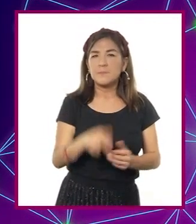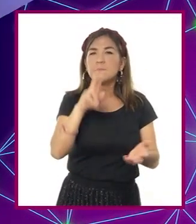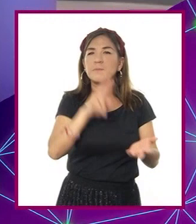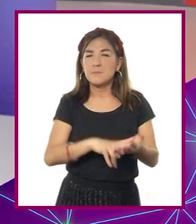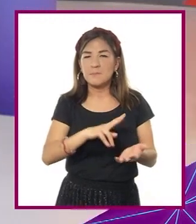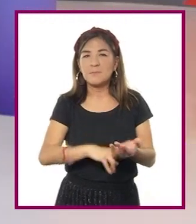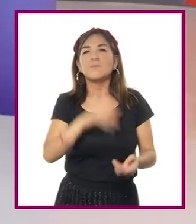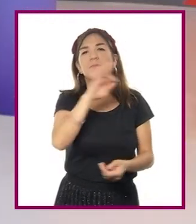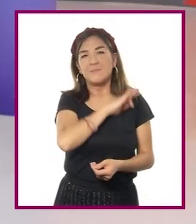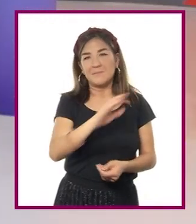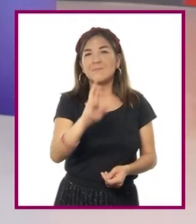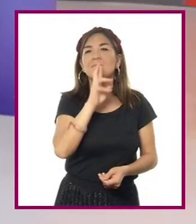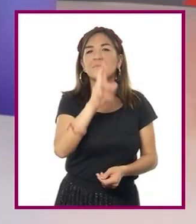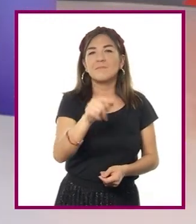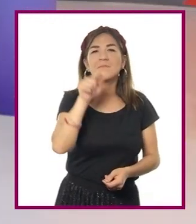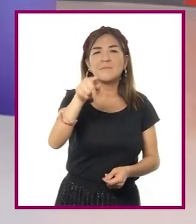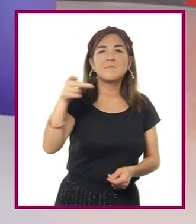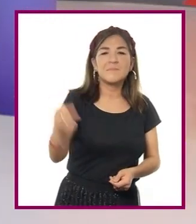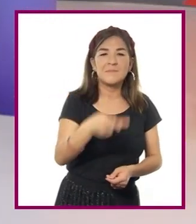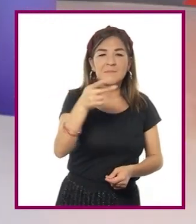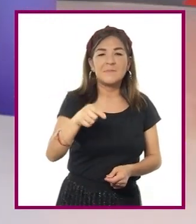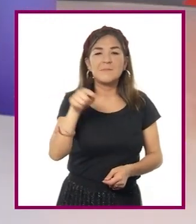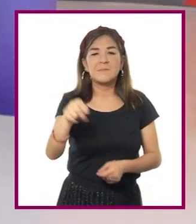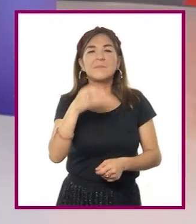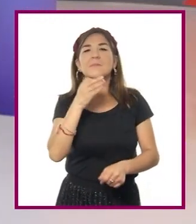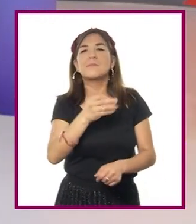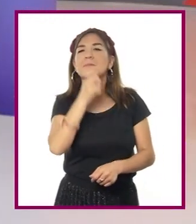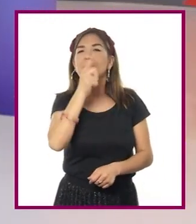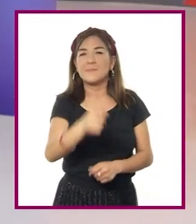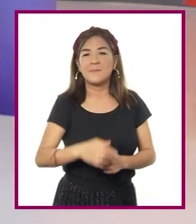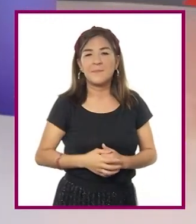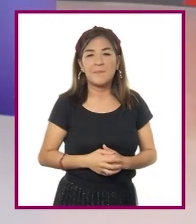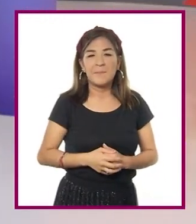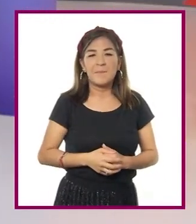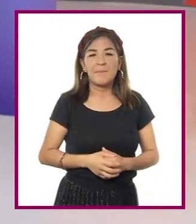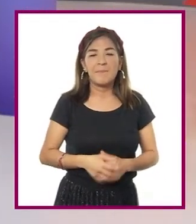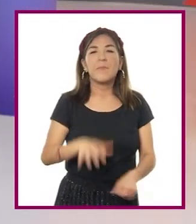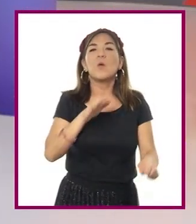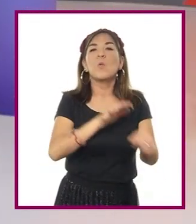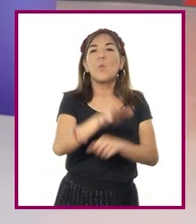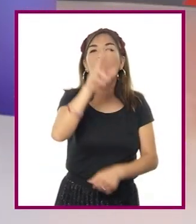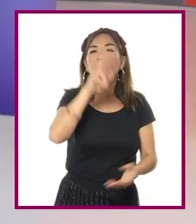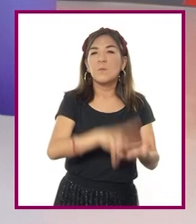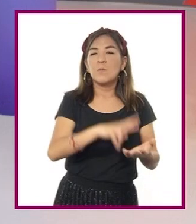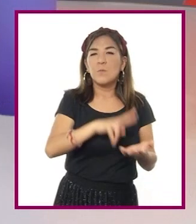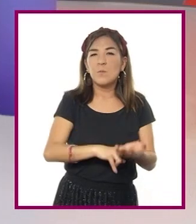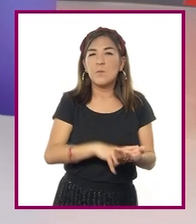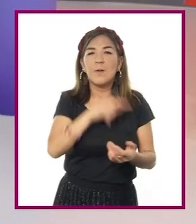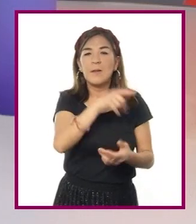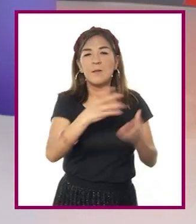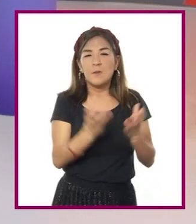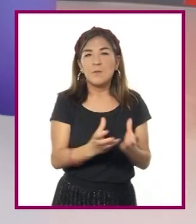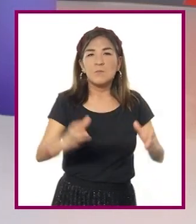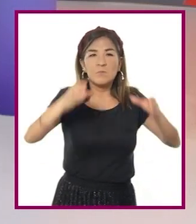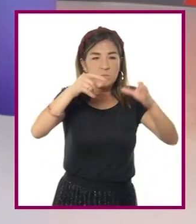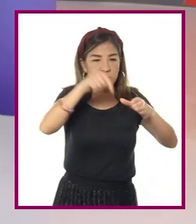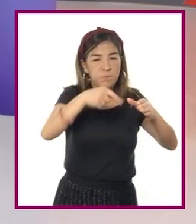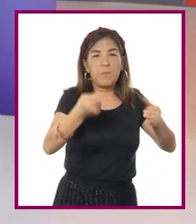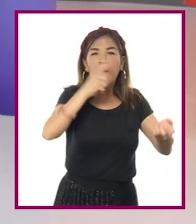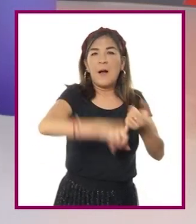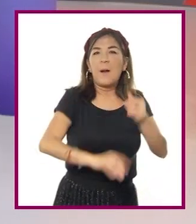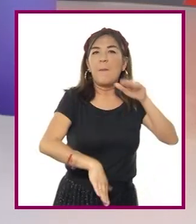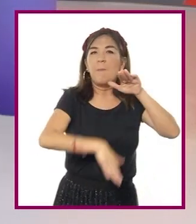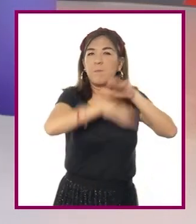podemos dar respuesta a la pregunta del problema que dice: ¿cuál es el volumen que ocupará ese gas